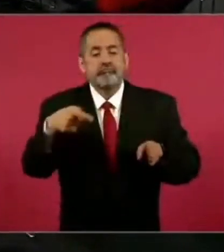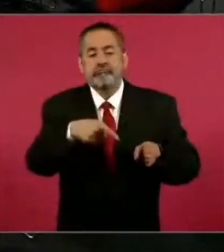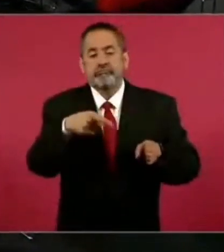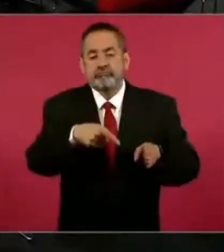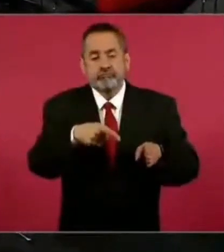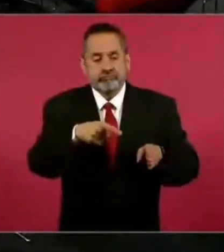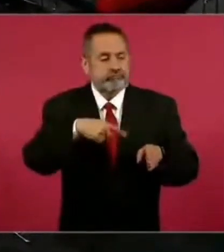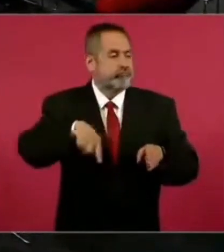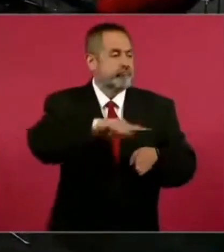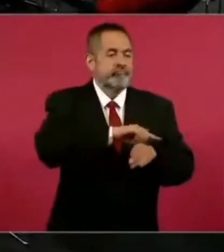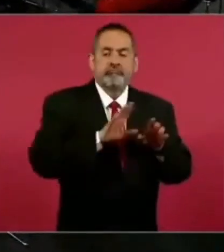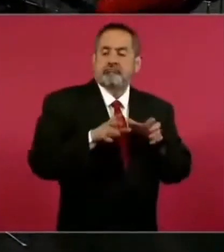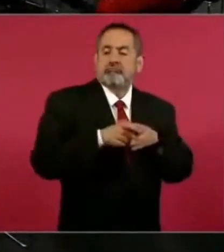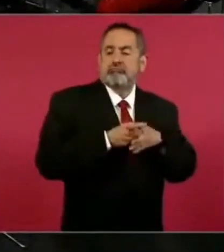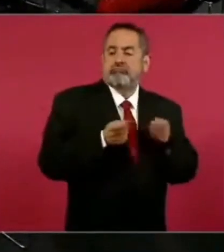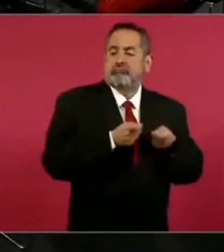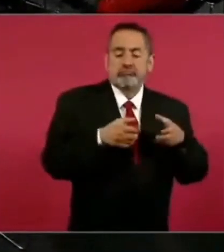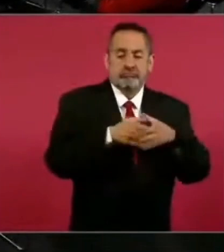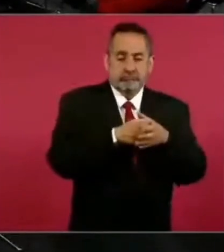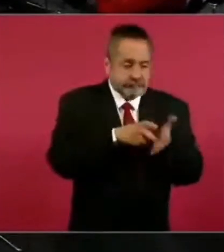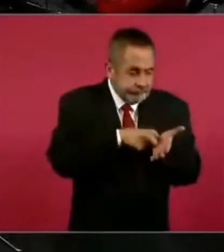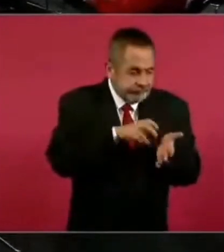estos oligarcas.